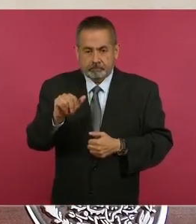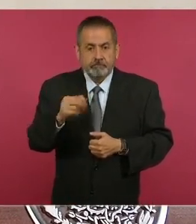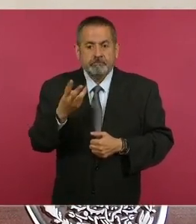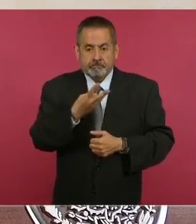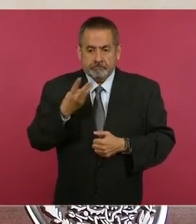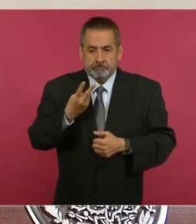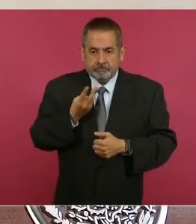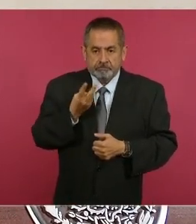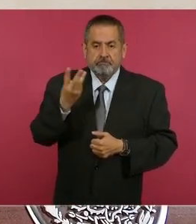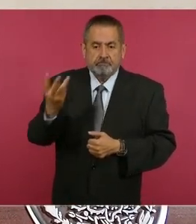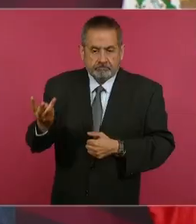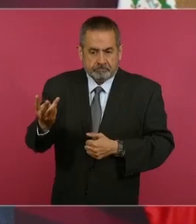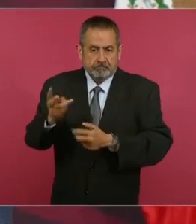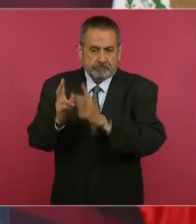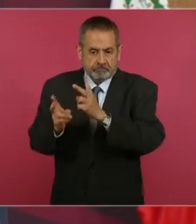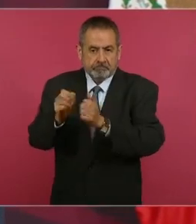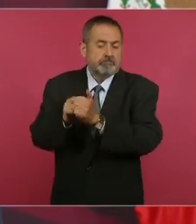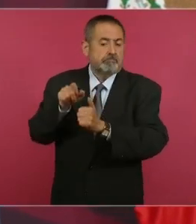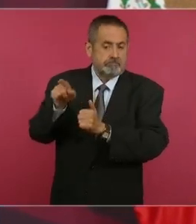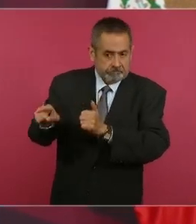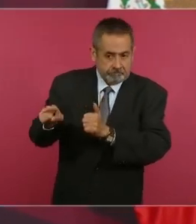fuimos los tres, y